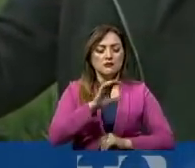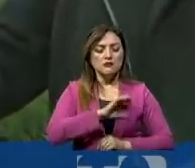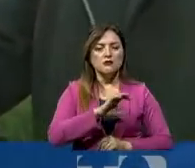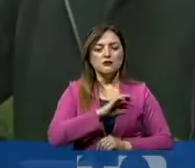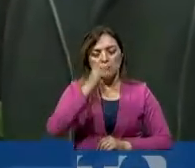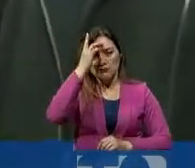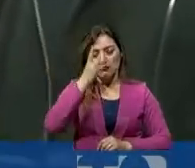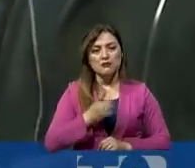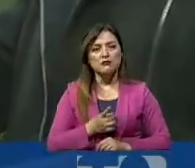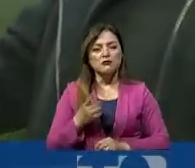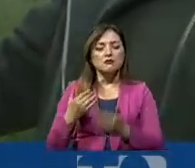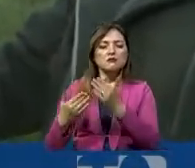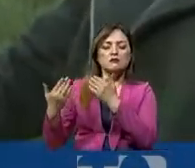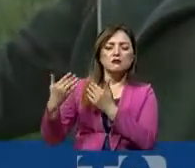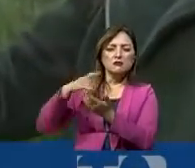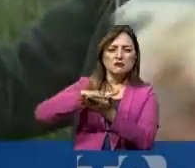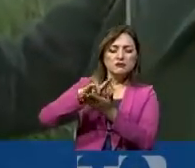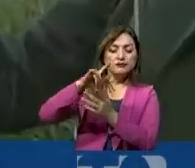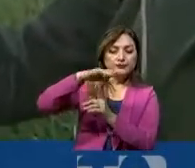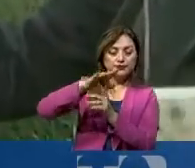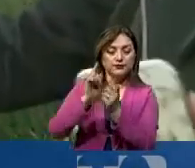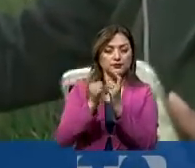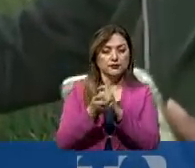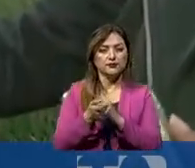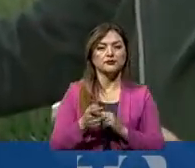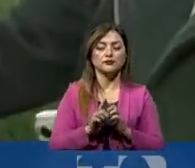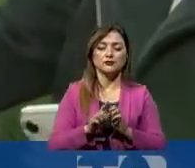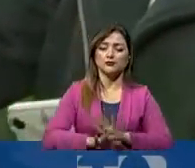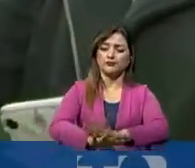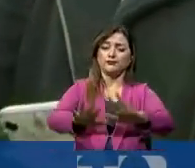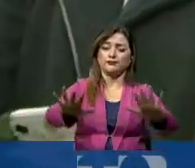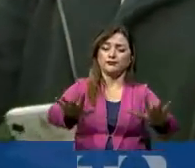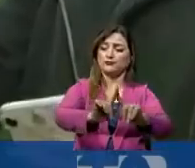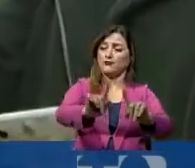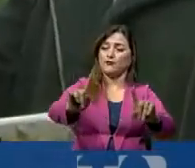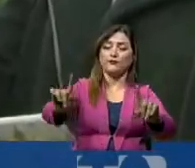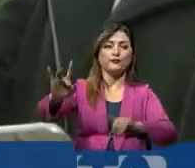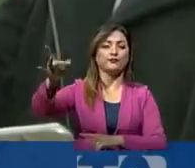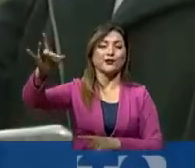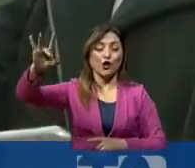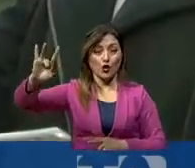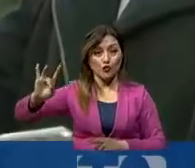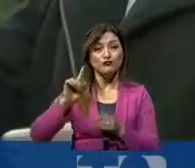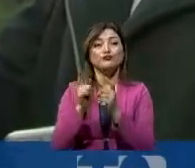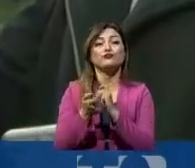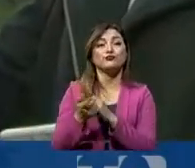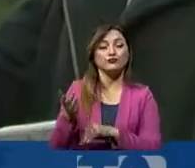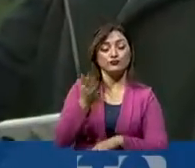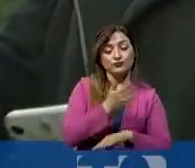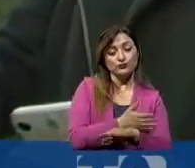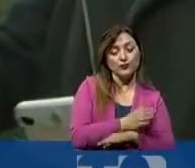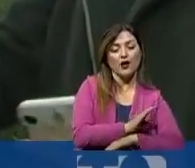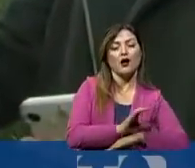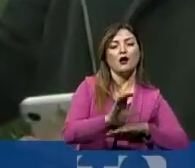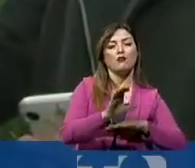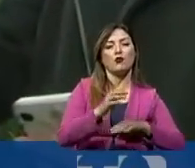la transformación del antiguo aeropuerto de Quito en un parque. 18 hectáreas del sector oriental van a convertirse lo que antes era un campo de